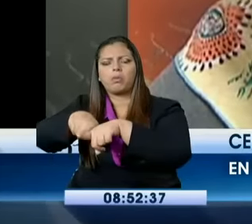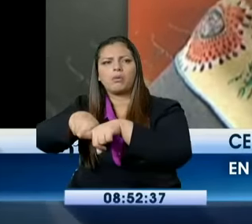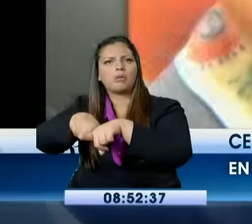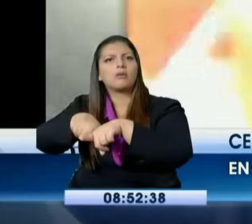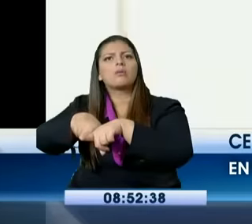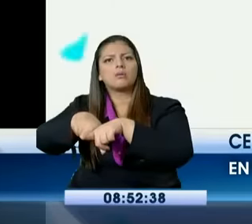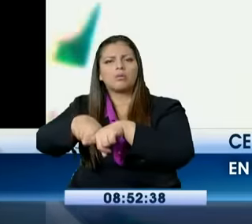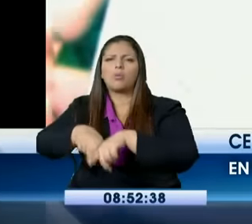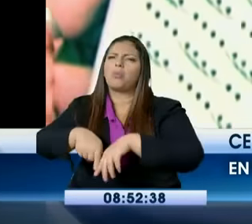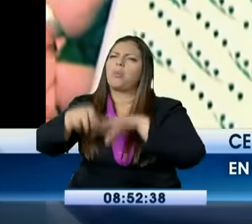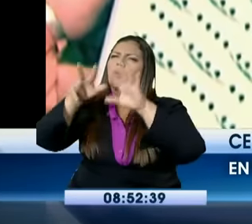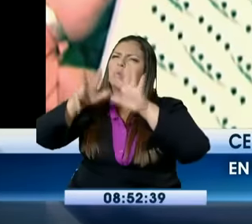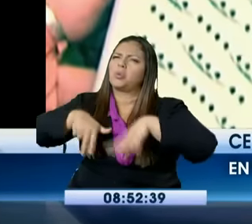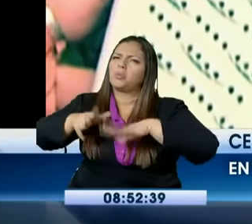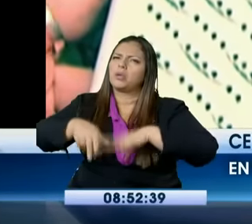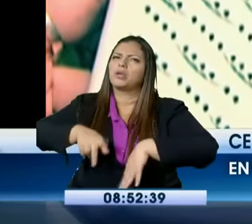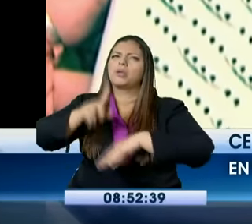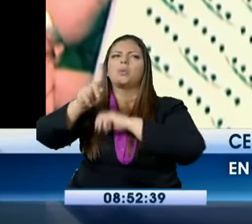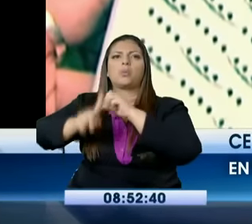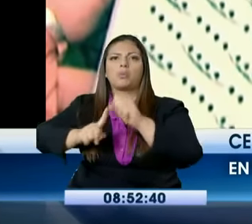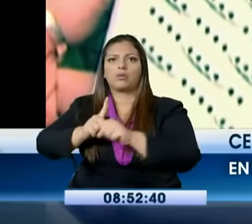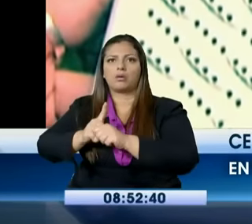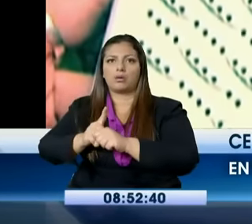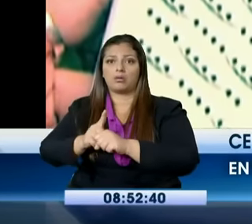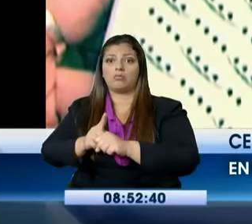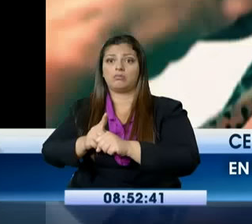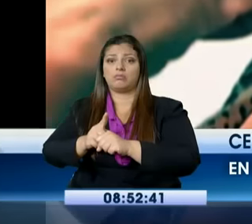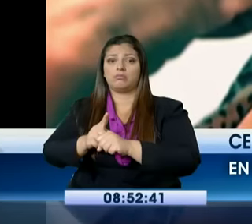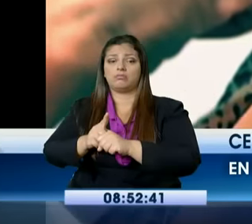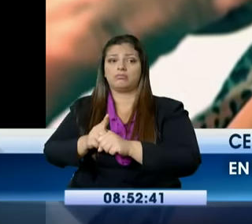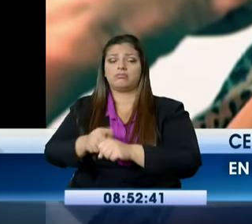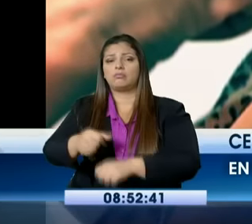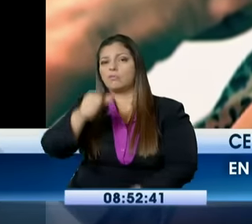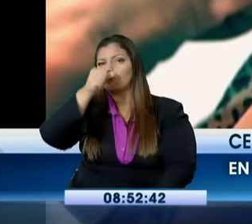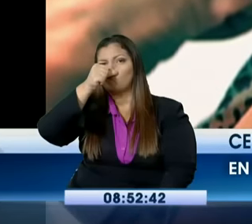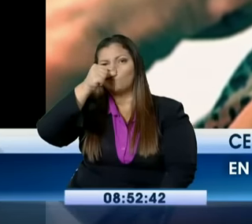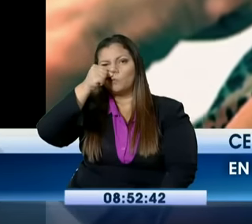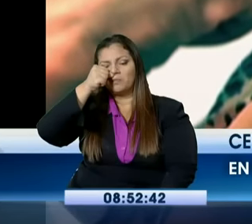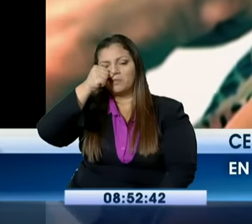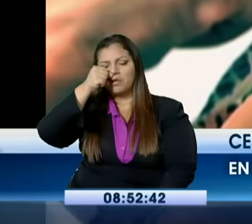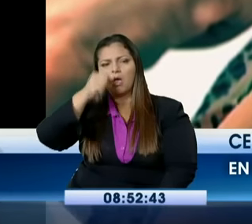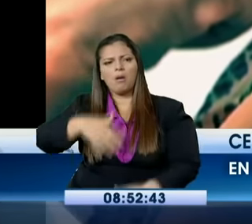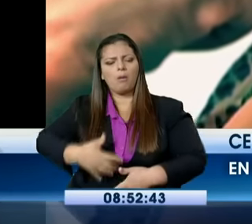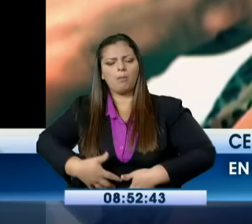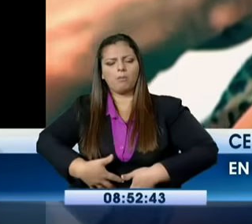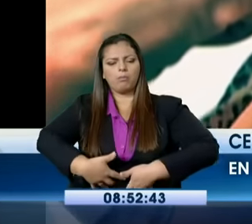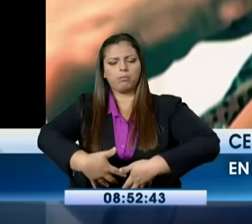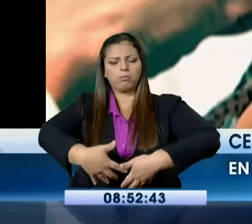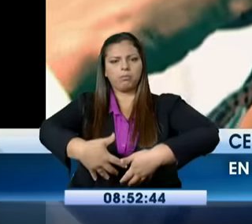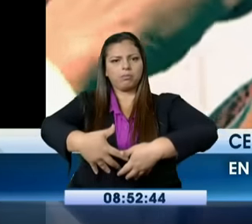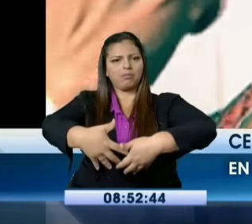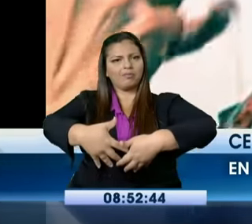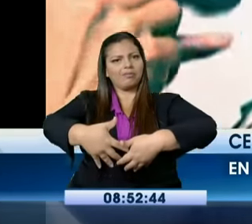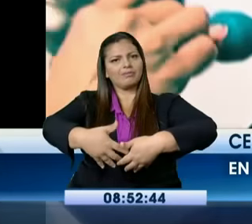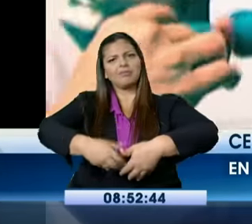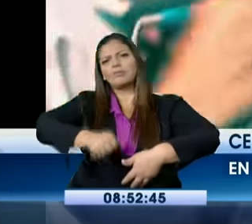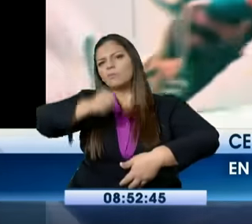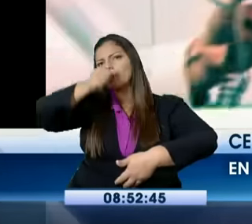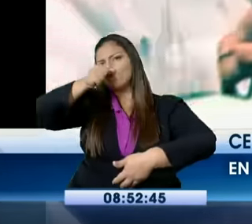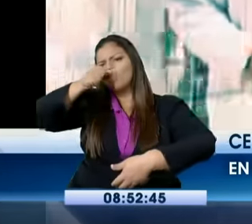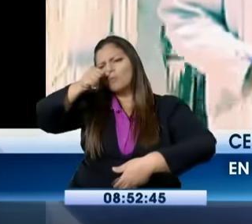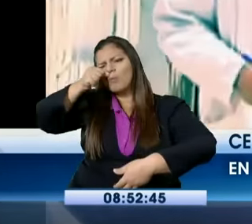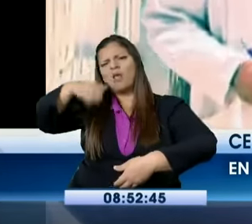8 meses, 1 año. Su hijo pudo haber padecido el síndrome de abstinencia, pero la ayuda oportuna que encontró en el Centro